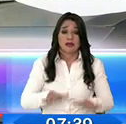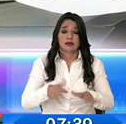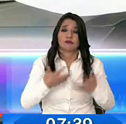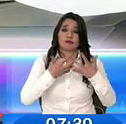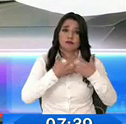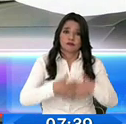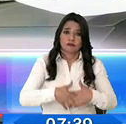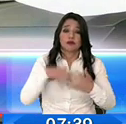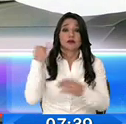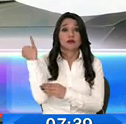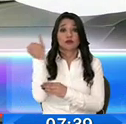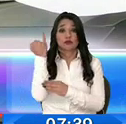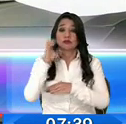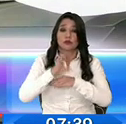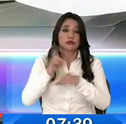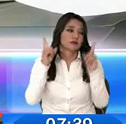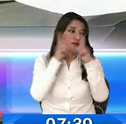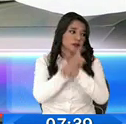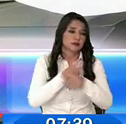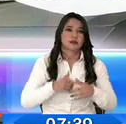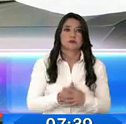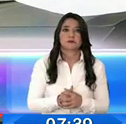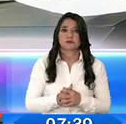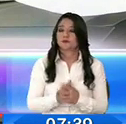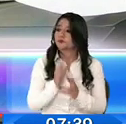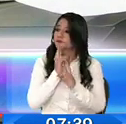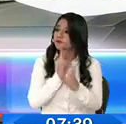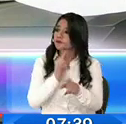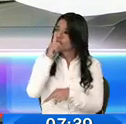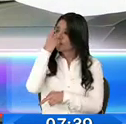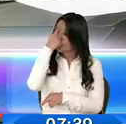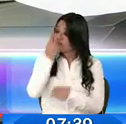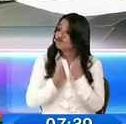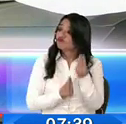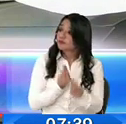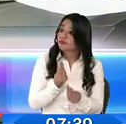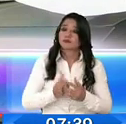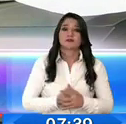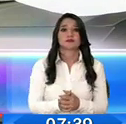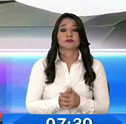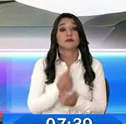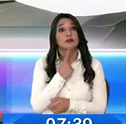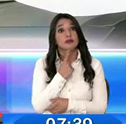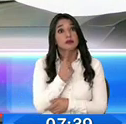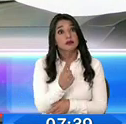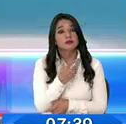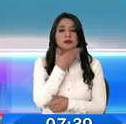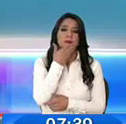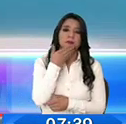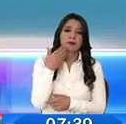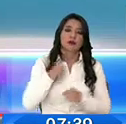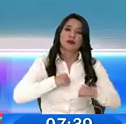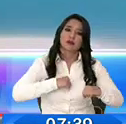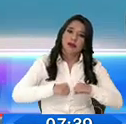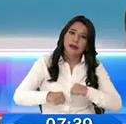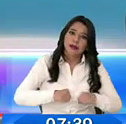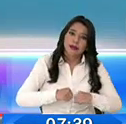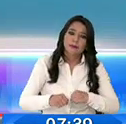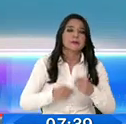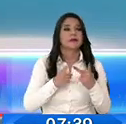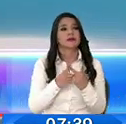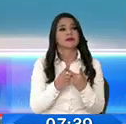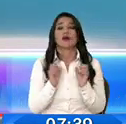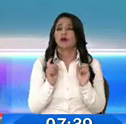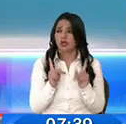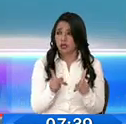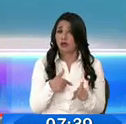realmente es muy difícil y cuál ha sido la respuesta del gobierno bueno dicen que se va a mejorar la tramitología nosotros